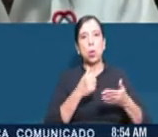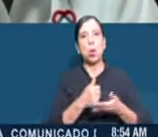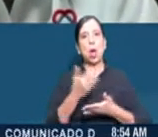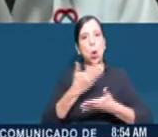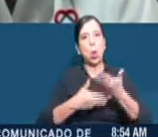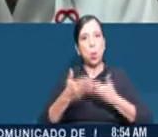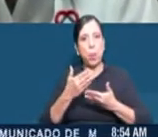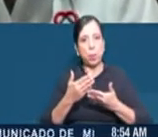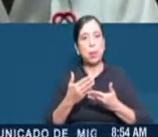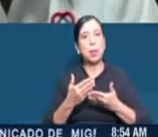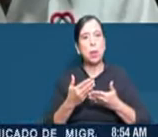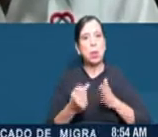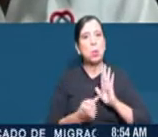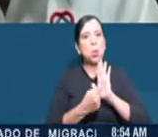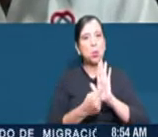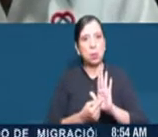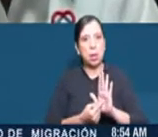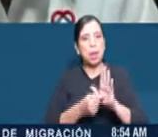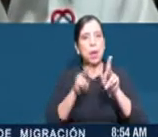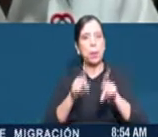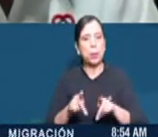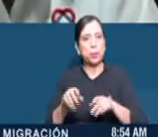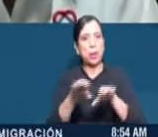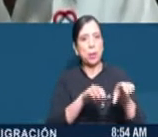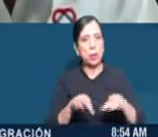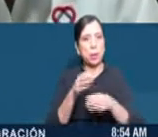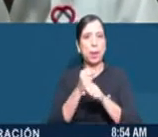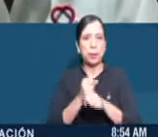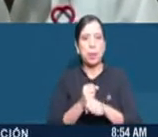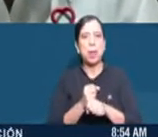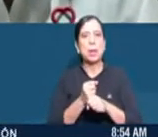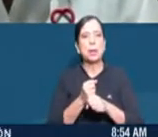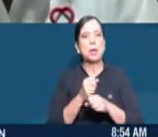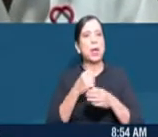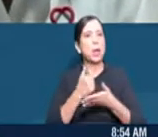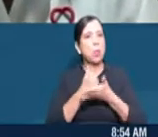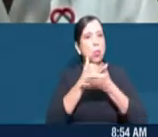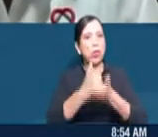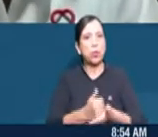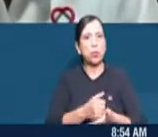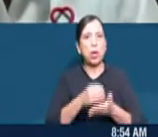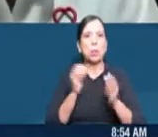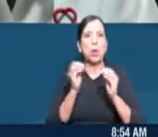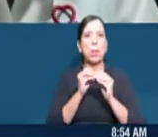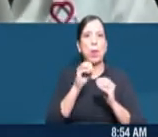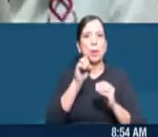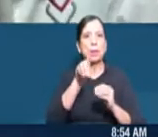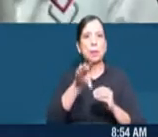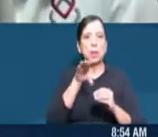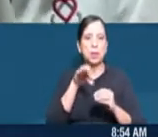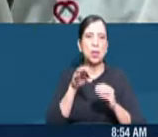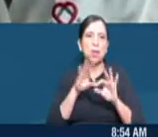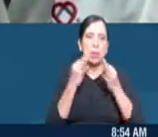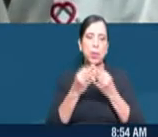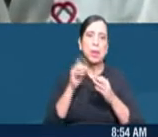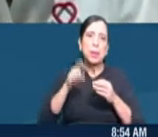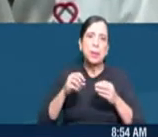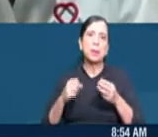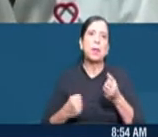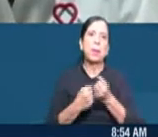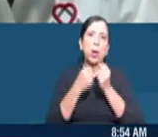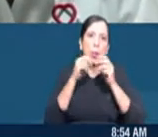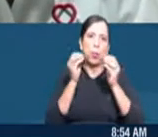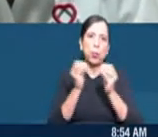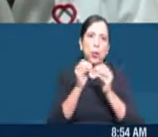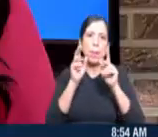la actividad que nosotros hacemos, que con mucho esfuerzo hemos llegado ya a más de 100 familias en nuestra provincia, pero necesitamos el apoyo de muchas personas más.